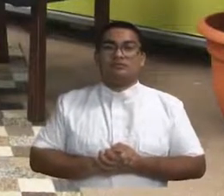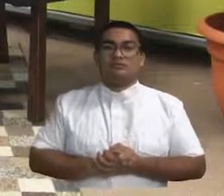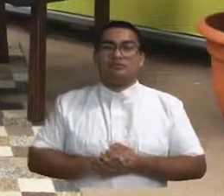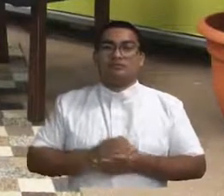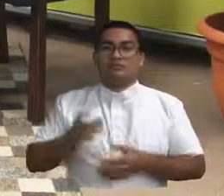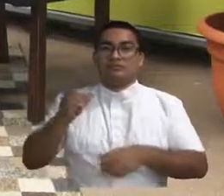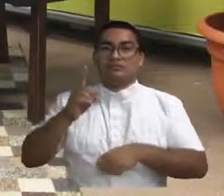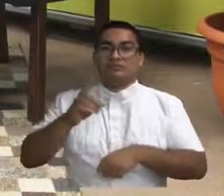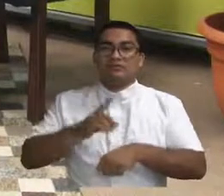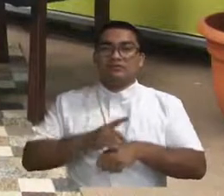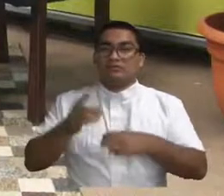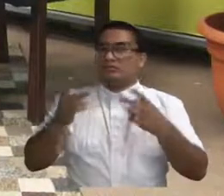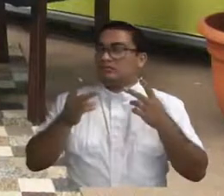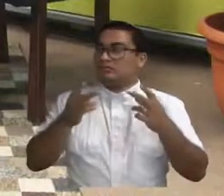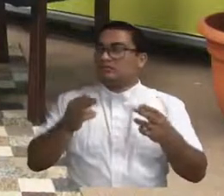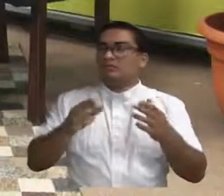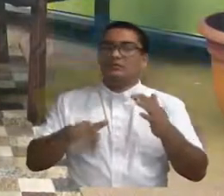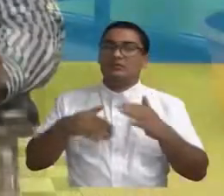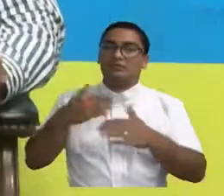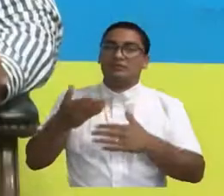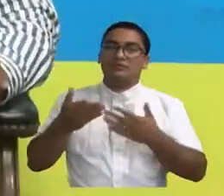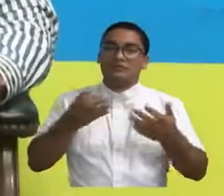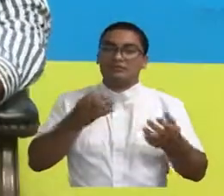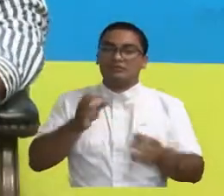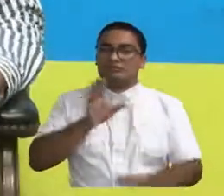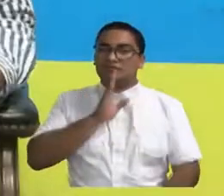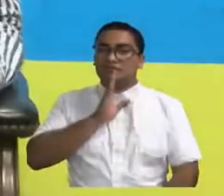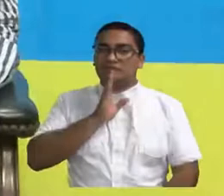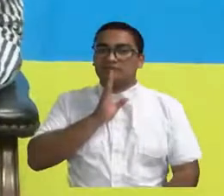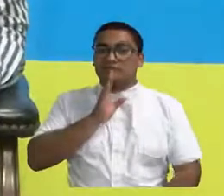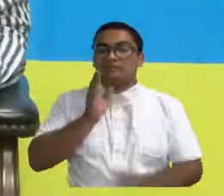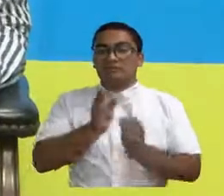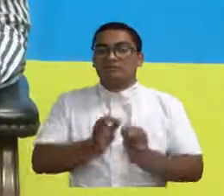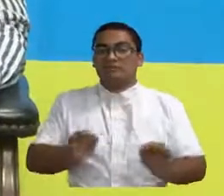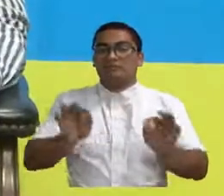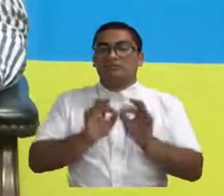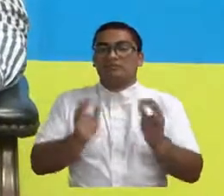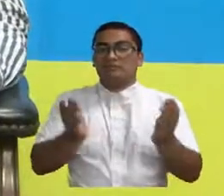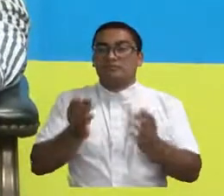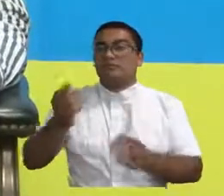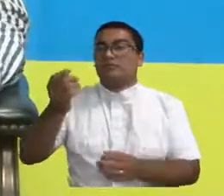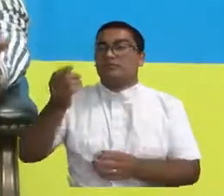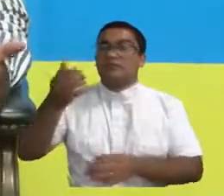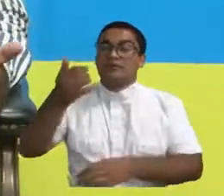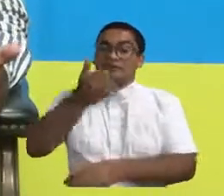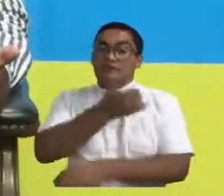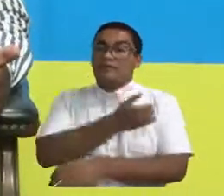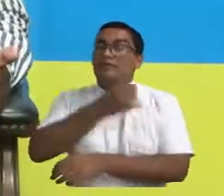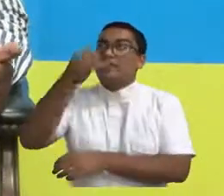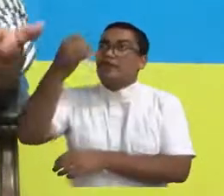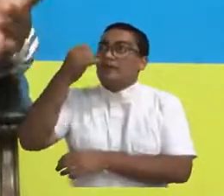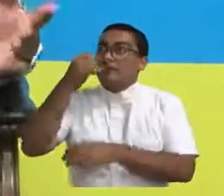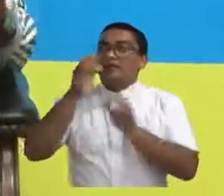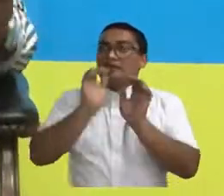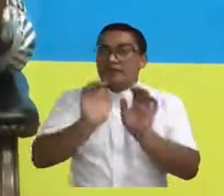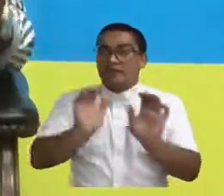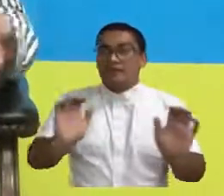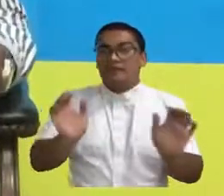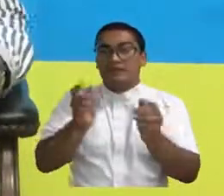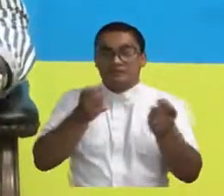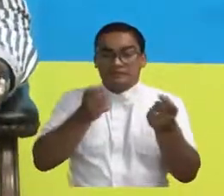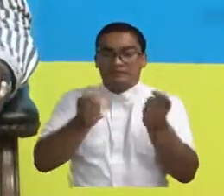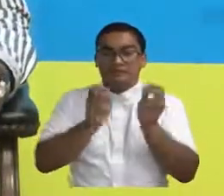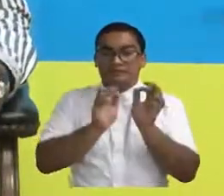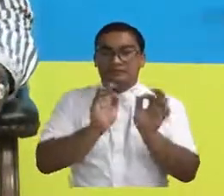Doctora, vamos a hacer una pausa. Cuando regresemos vamos a hablar también de la importancia de la vacuna. Claro, sí. La importancia de la vacuna, llevar el control de